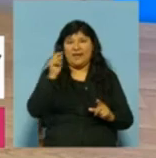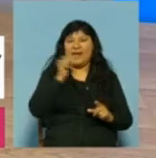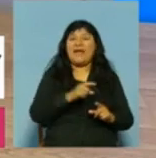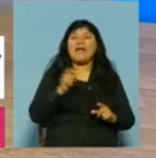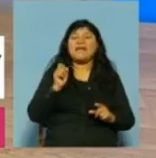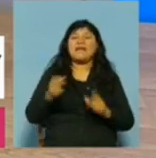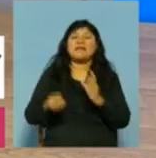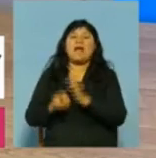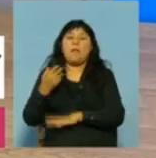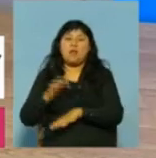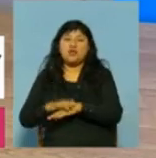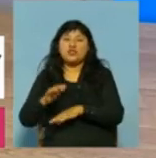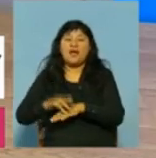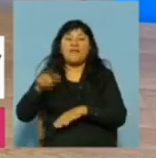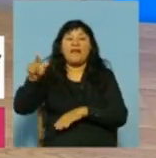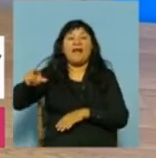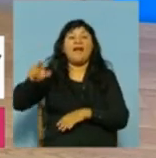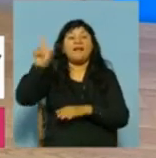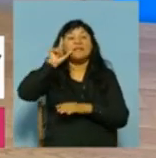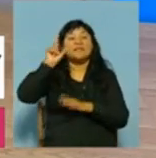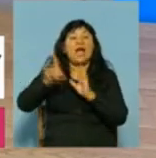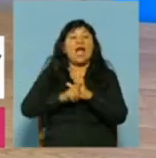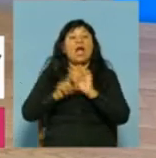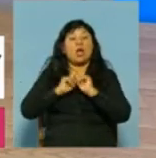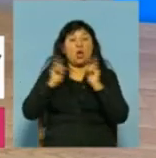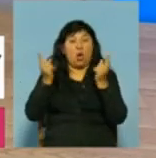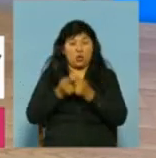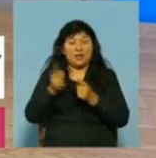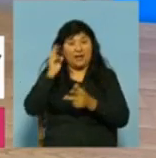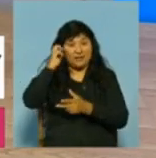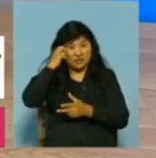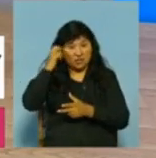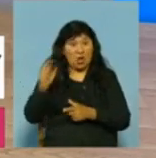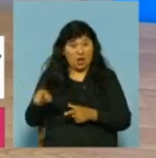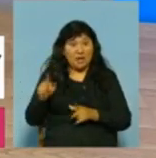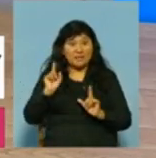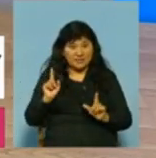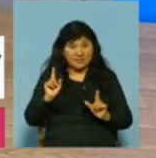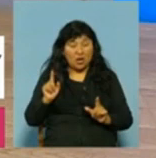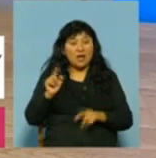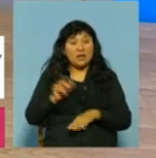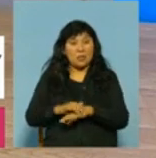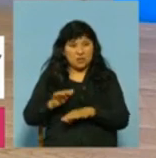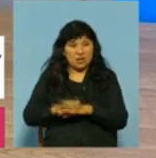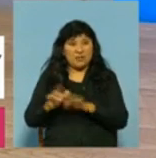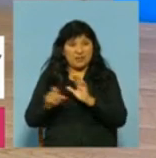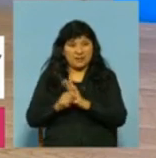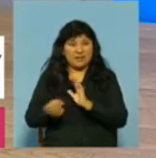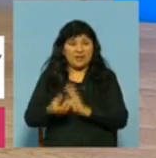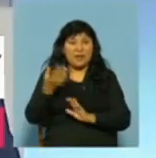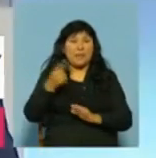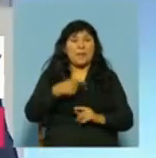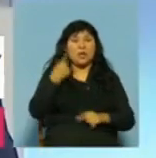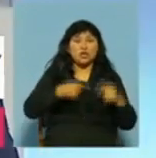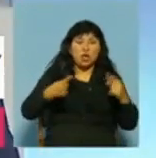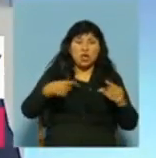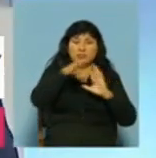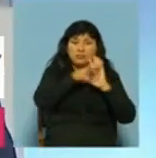los protocolos las provinciales tienen protocolos están llevando adelante un procedimiento que es absolutamente anticonstitucional